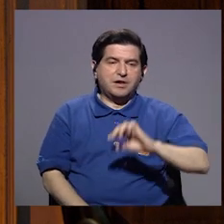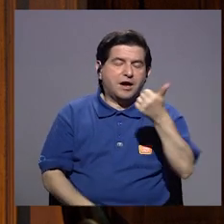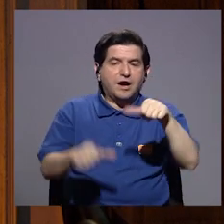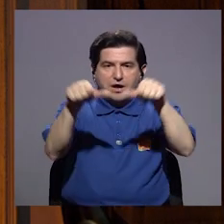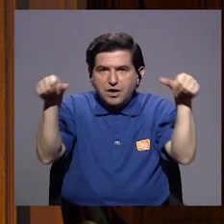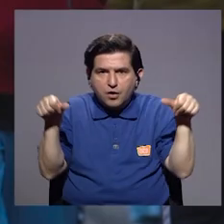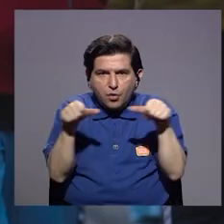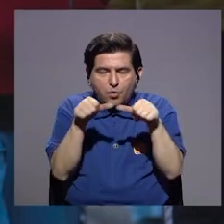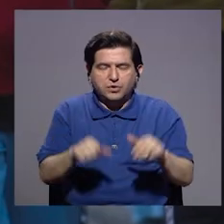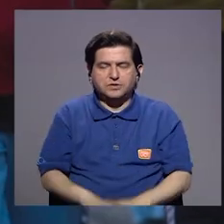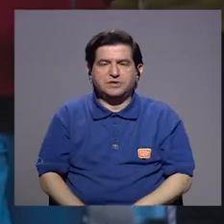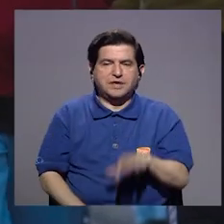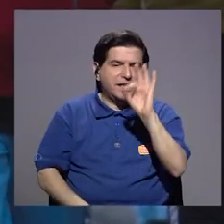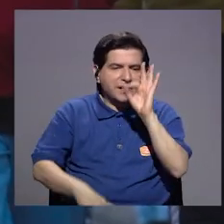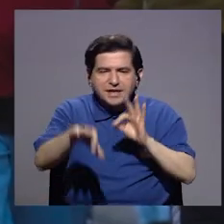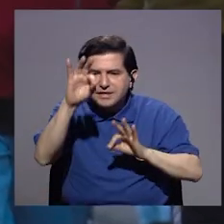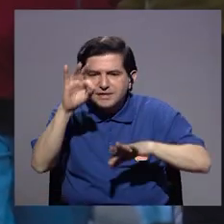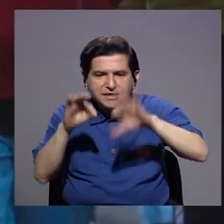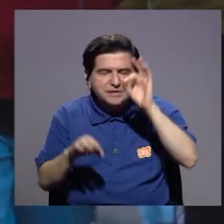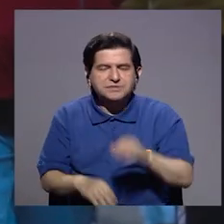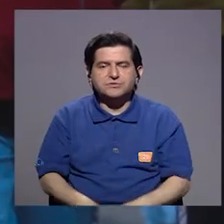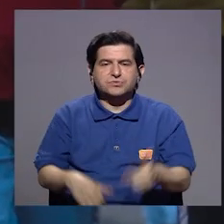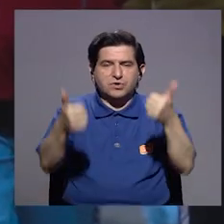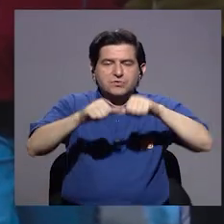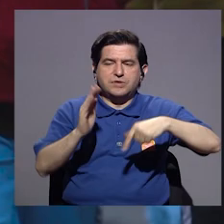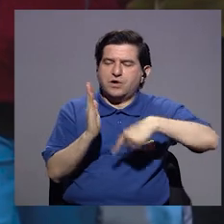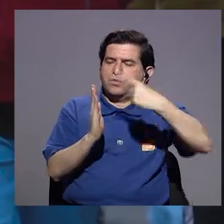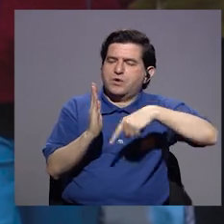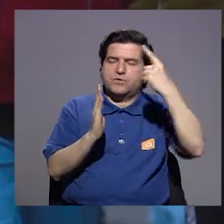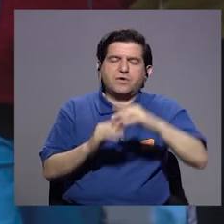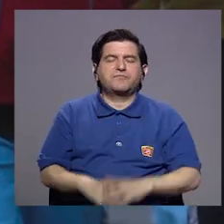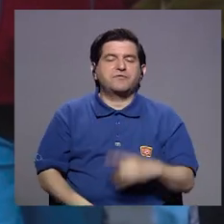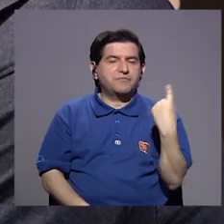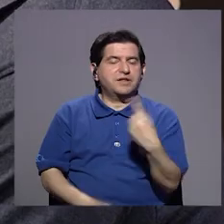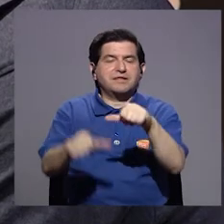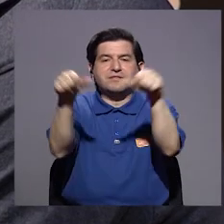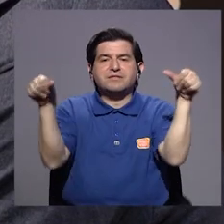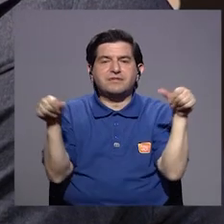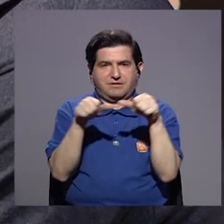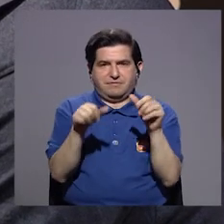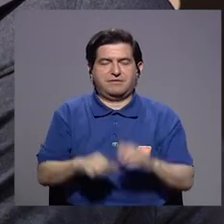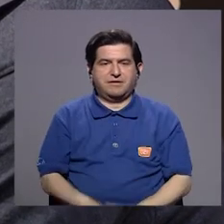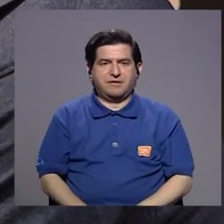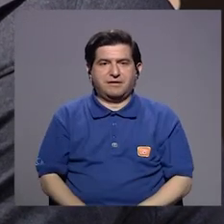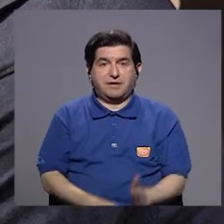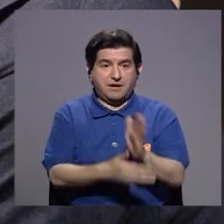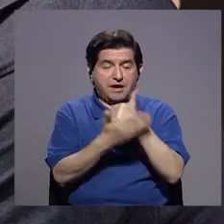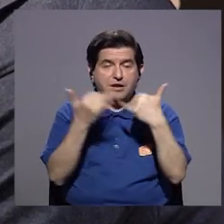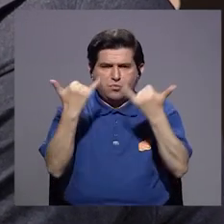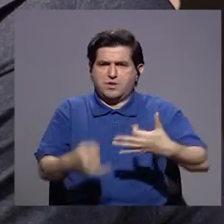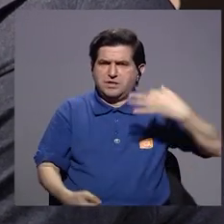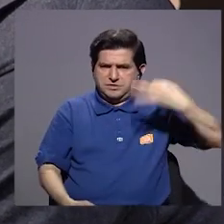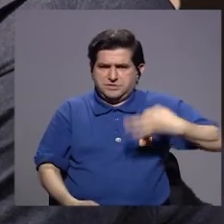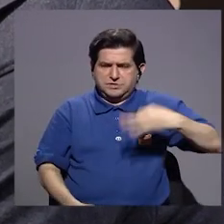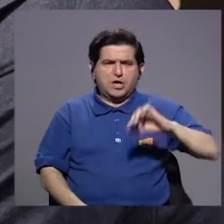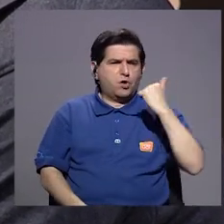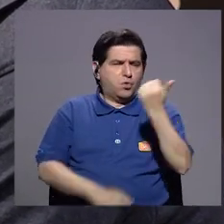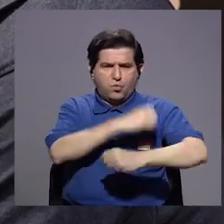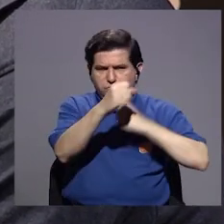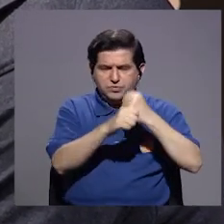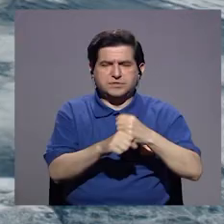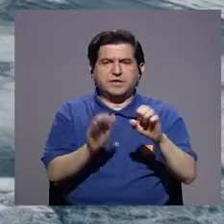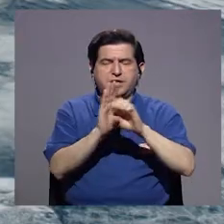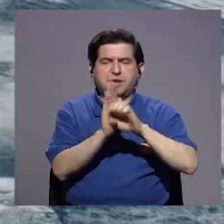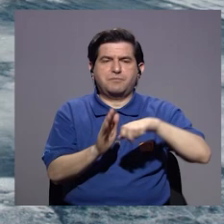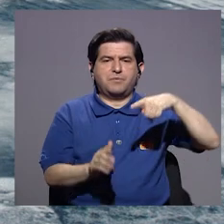las secciones son curadurías hechas de acuerdo a perfiles artísticos de cada sección, donde hay secciones ya consolidadas de otros años, como